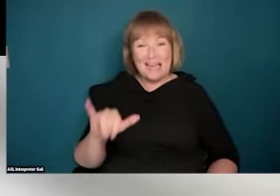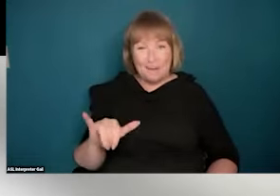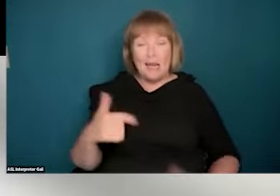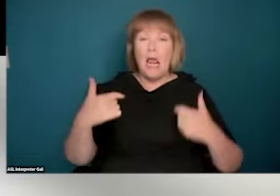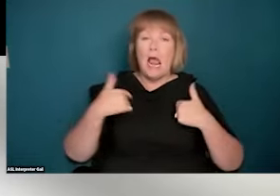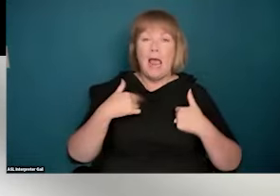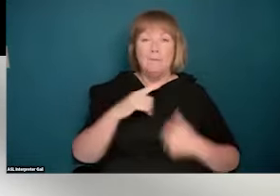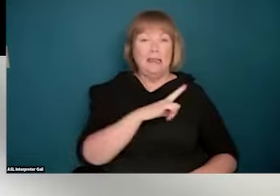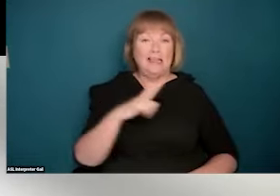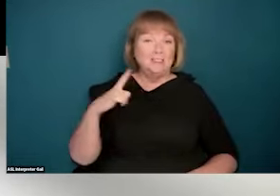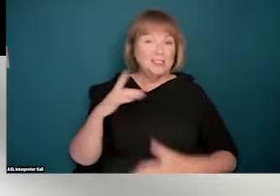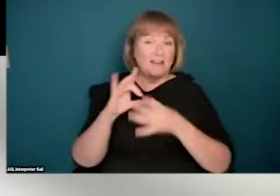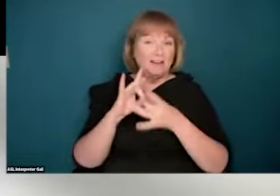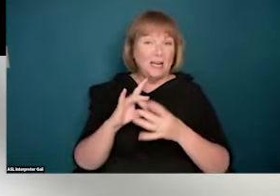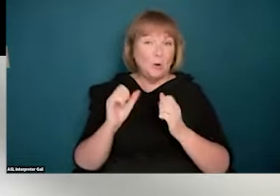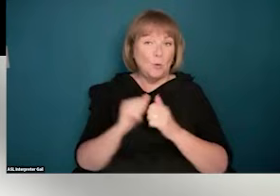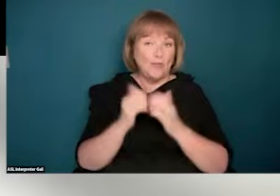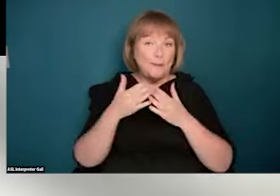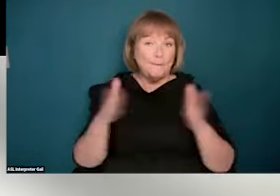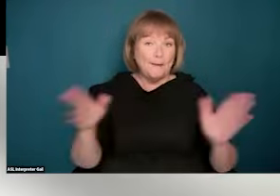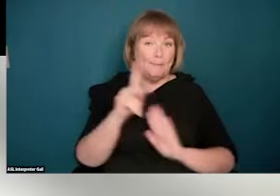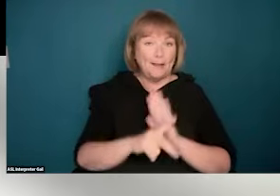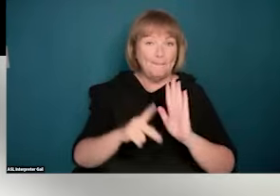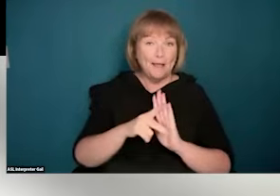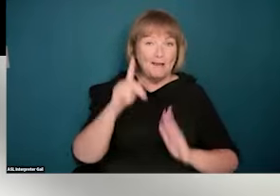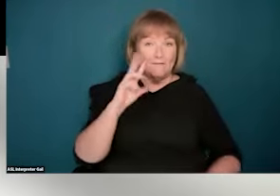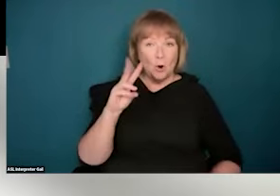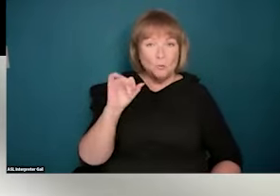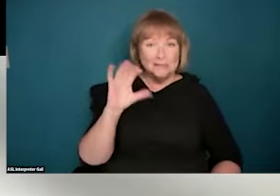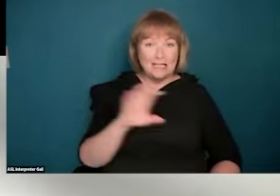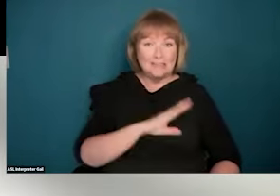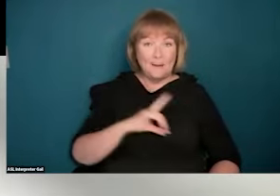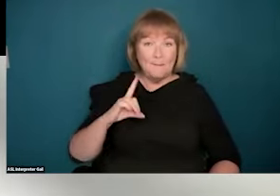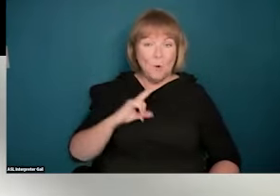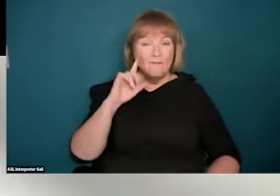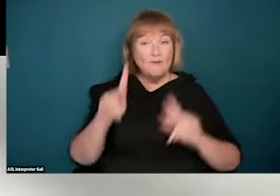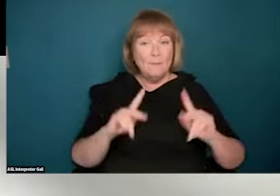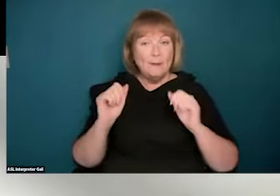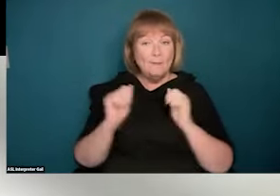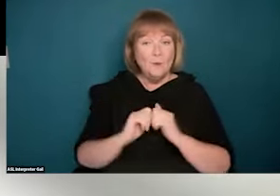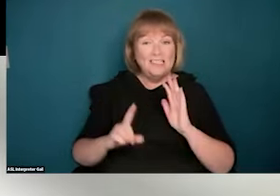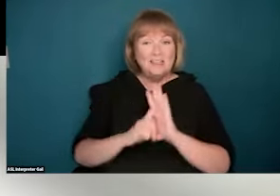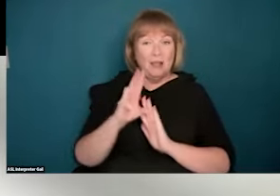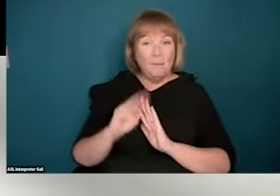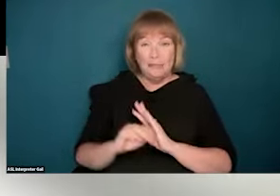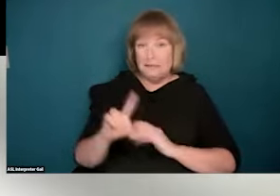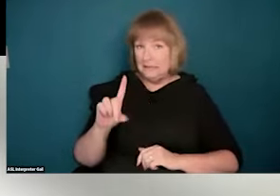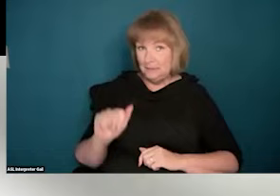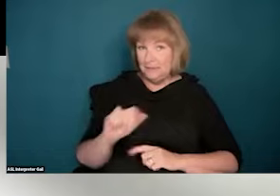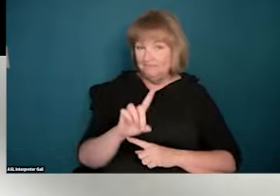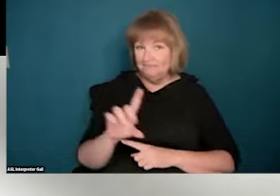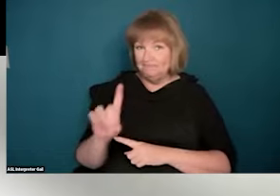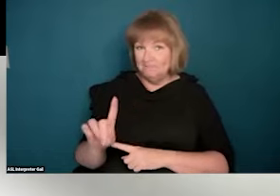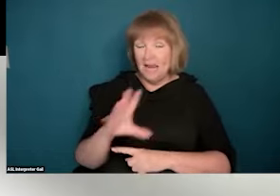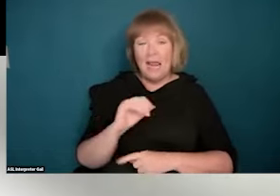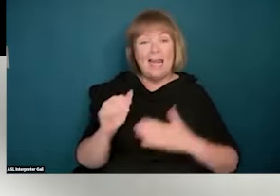decisiones apoyadas. Yo soy el tema, yo soy la persona que tiene que ver con legislatura de nuestra mesa directiva de personas con